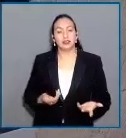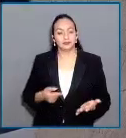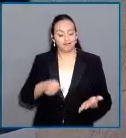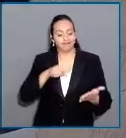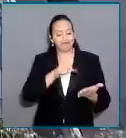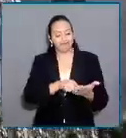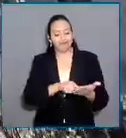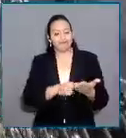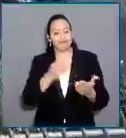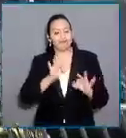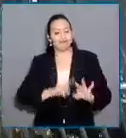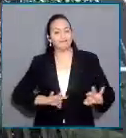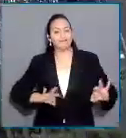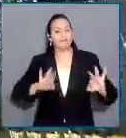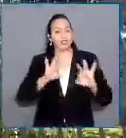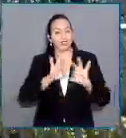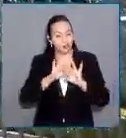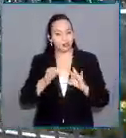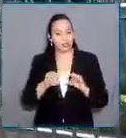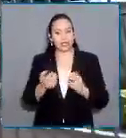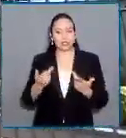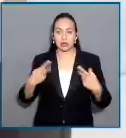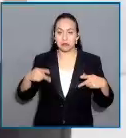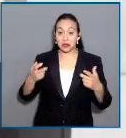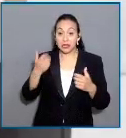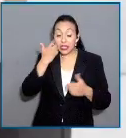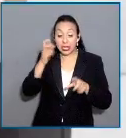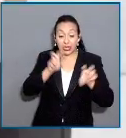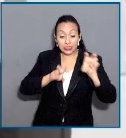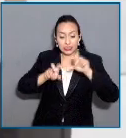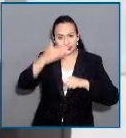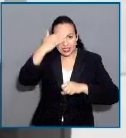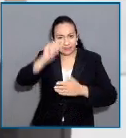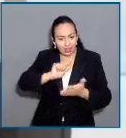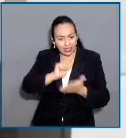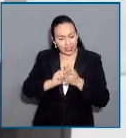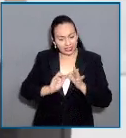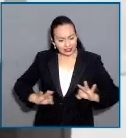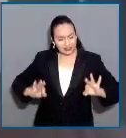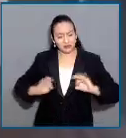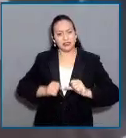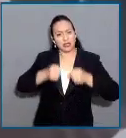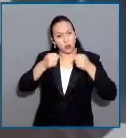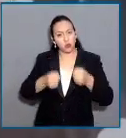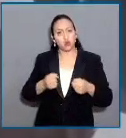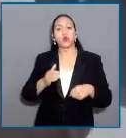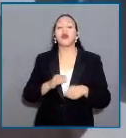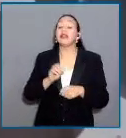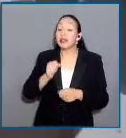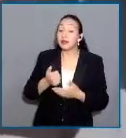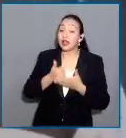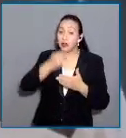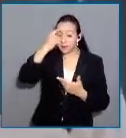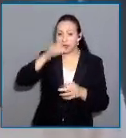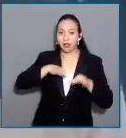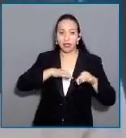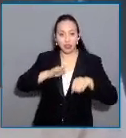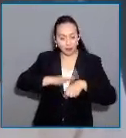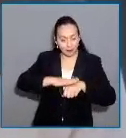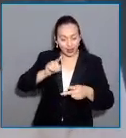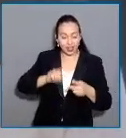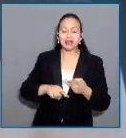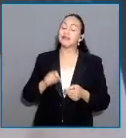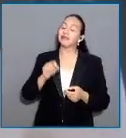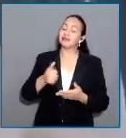importancia para atraer inversiones, impulsar el crecimiento y la creación de empleos, así como fortalecer el Estado de Derecho en